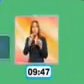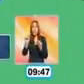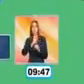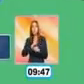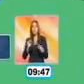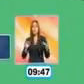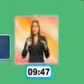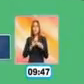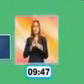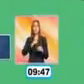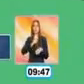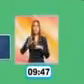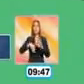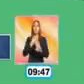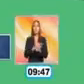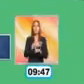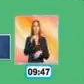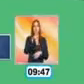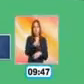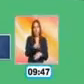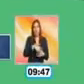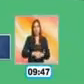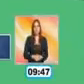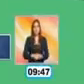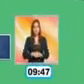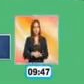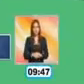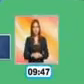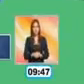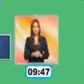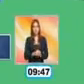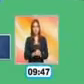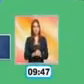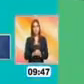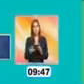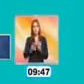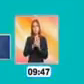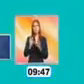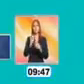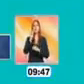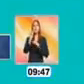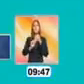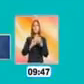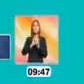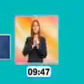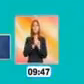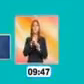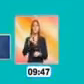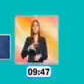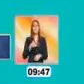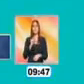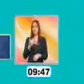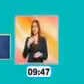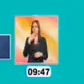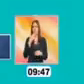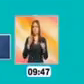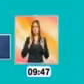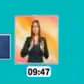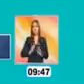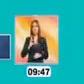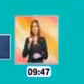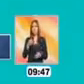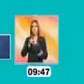pueden resultar hasta ofensivas, ¿no? Uh-huh. Que empiezan a hacer algunas situaciones que te incomodan y te